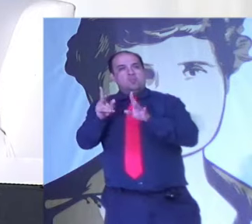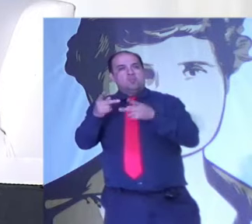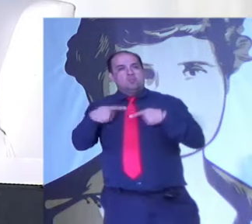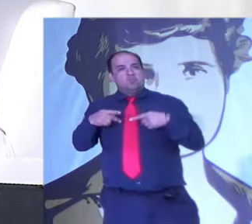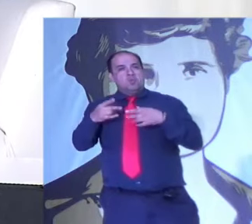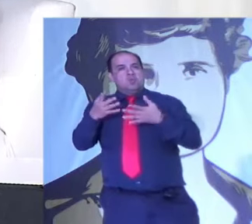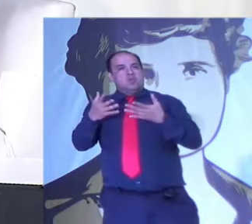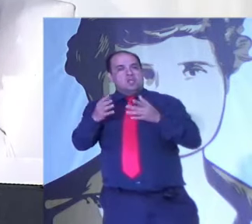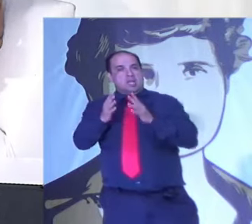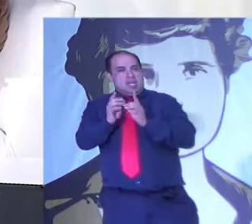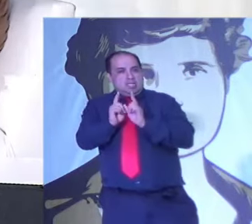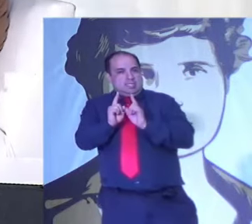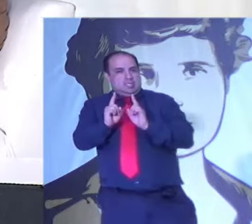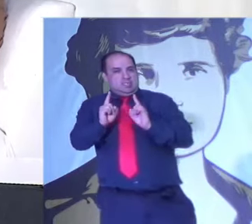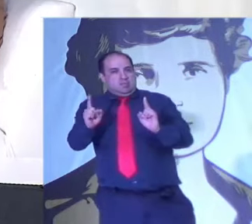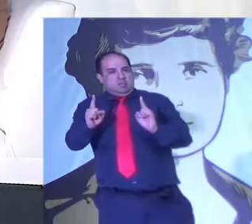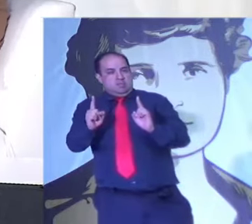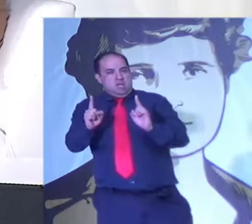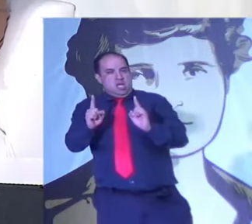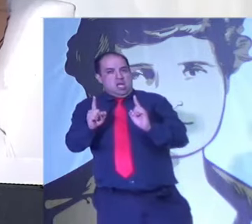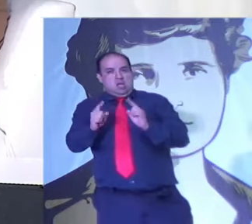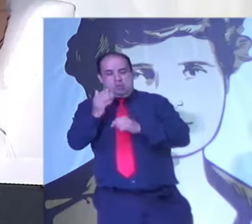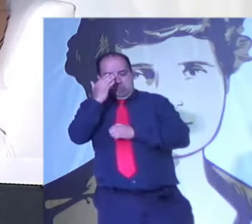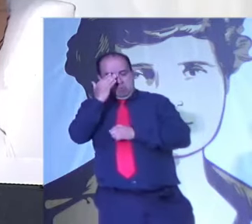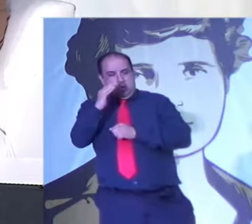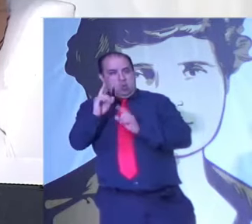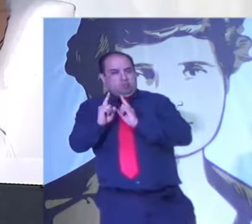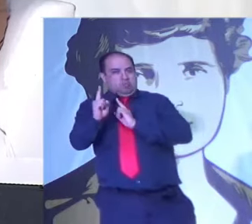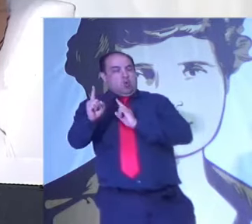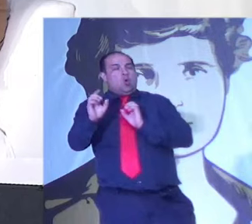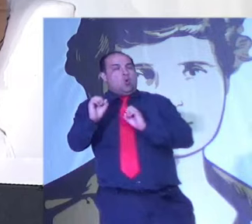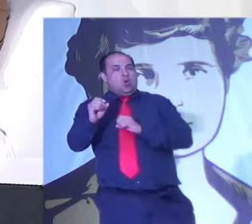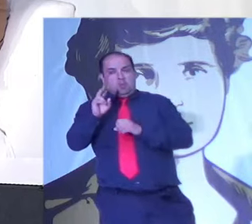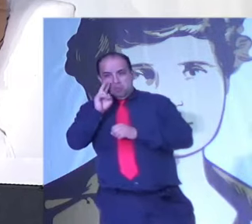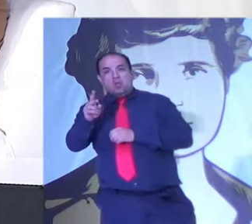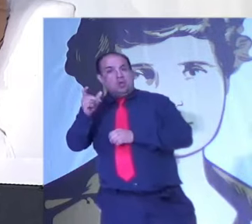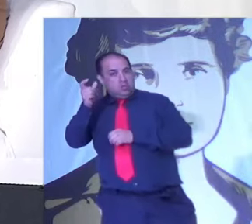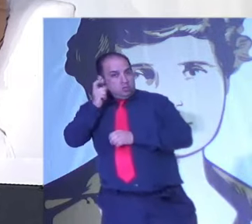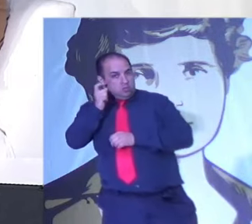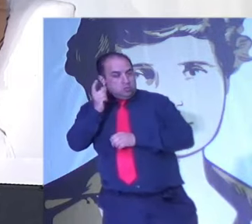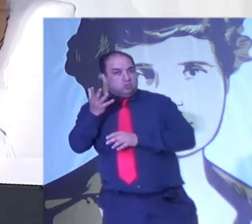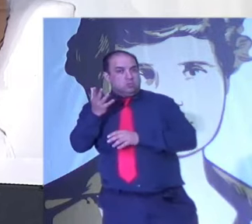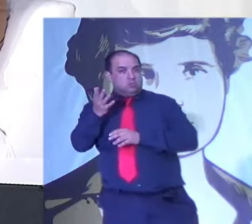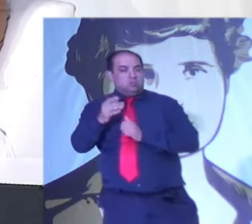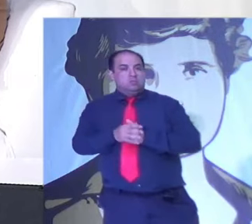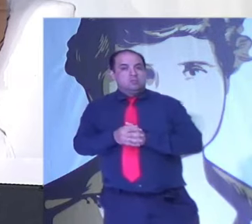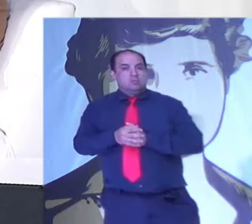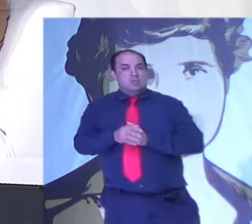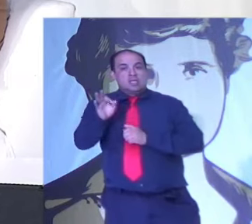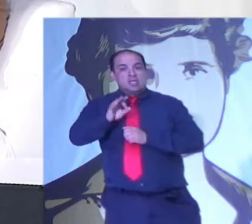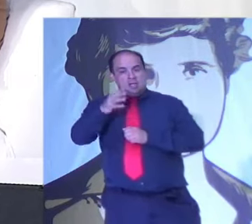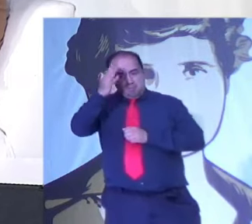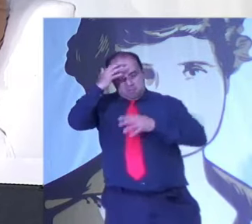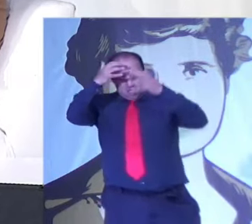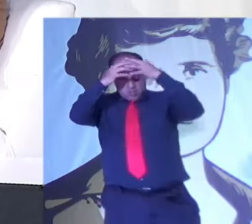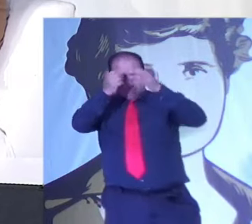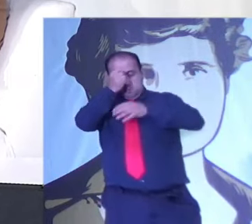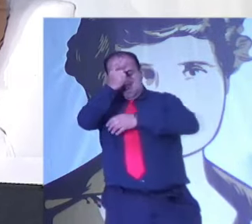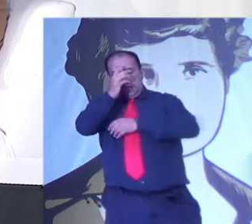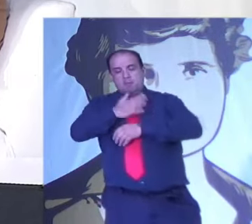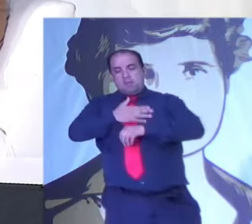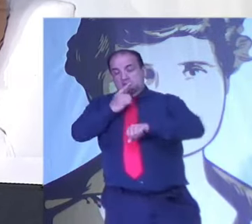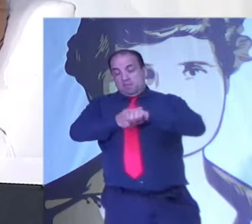los veo como ajenos a mí, precisamente porque los escucho. Seguramente es mi cerebro el que los está inventando, mi propia enfermedad